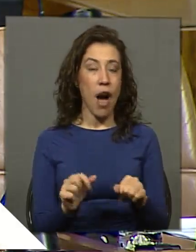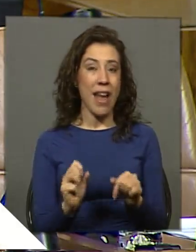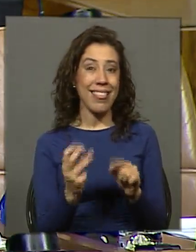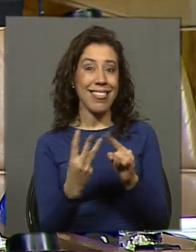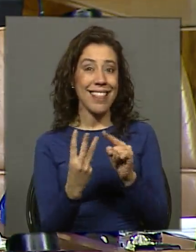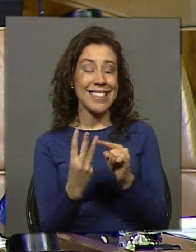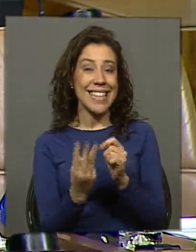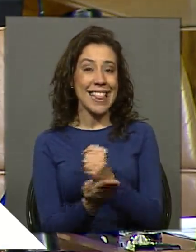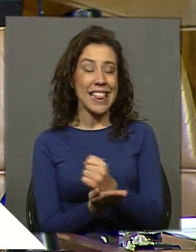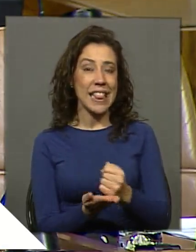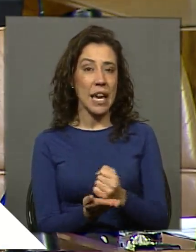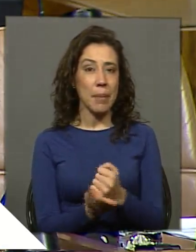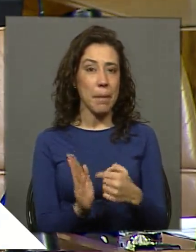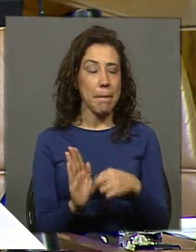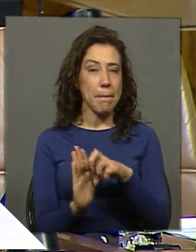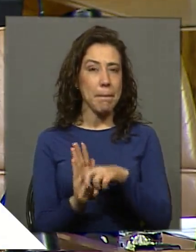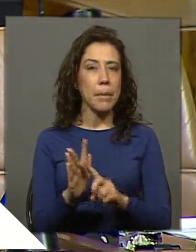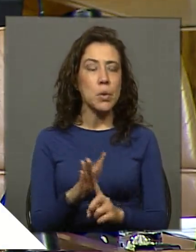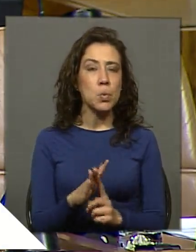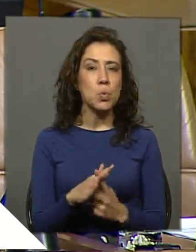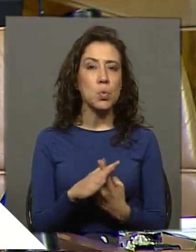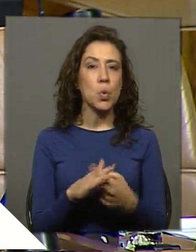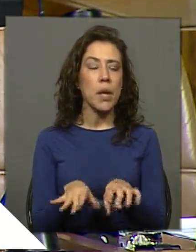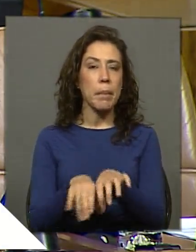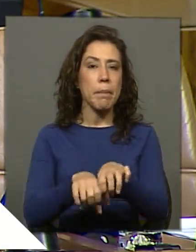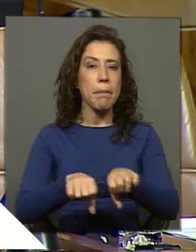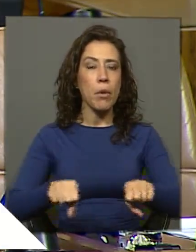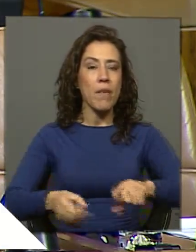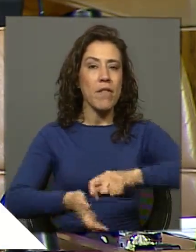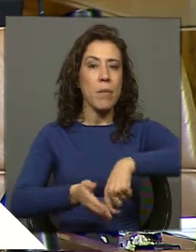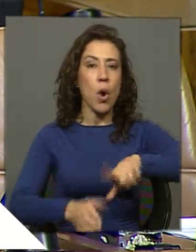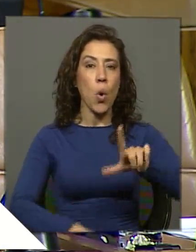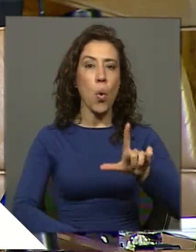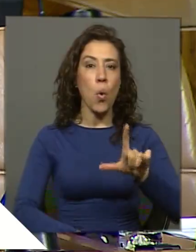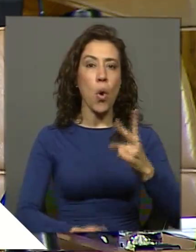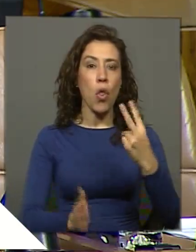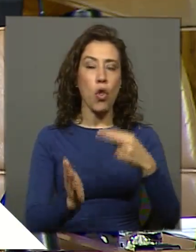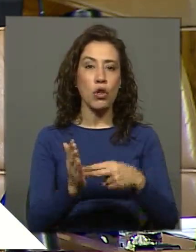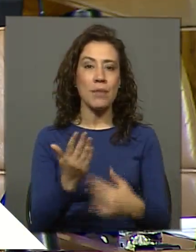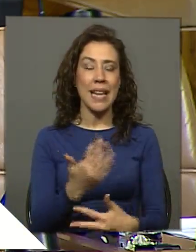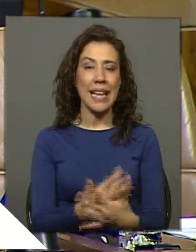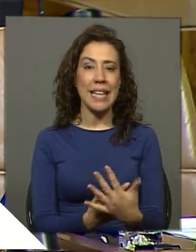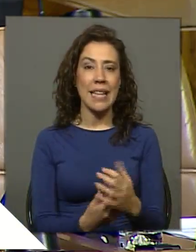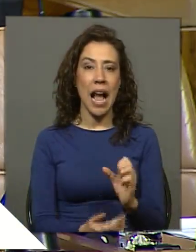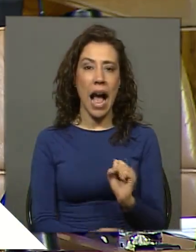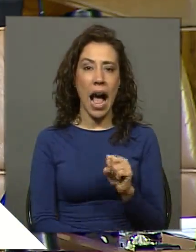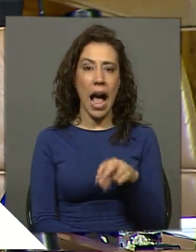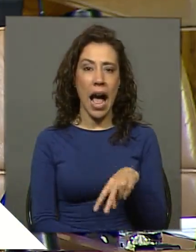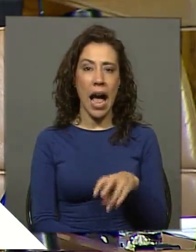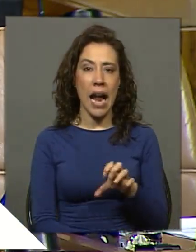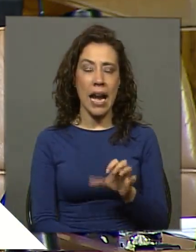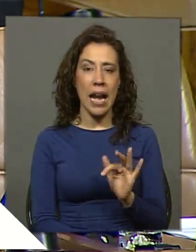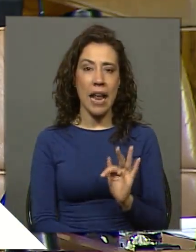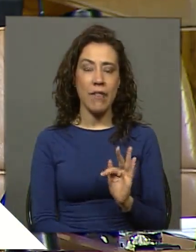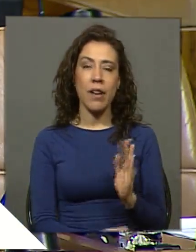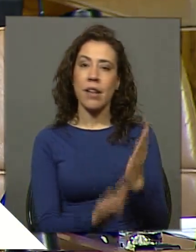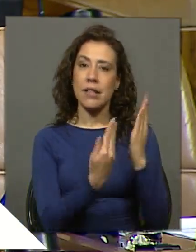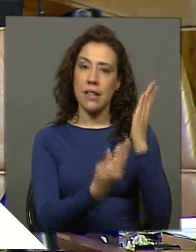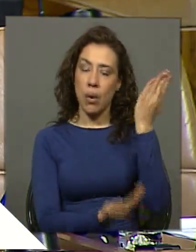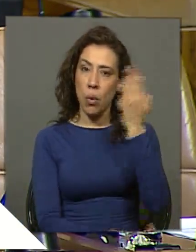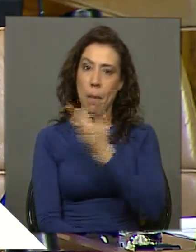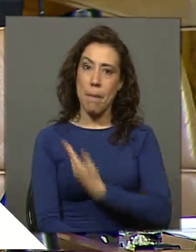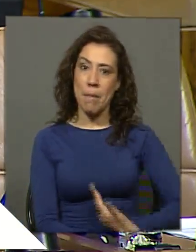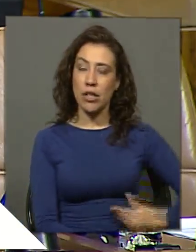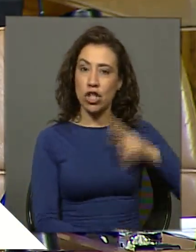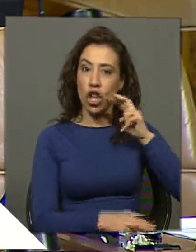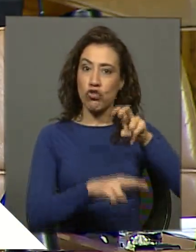este proyecto se origina en un compromiso suscrito en julio del 2015 con la ANEF saludo a su presidente que